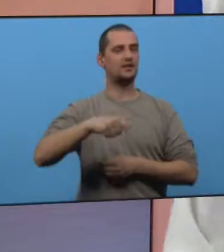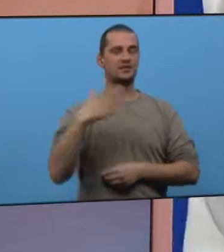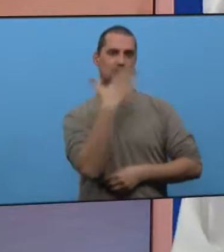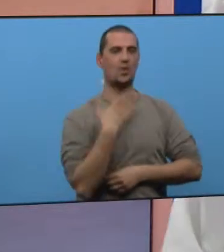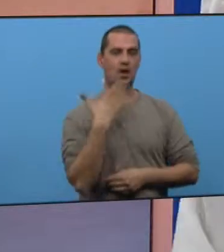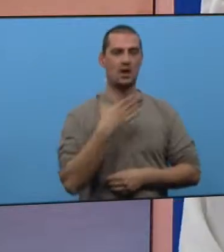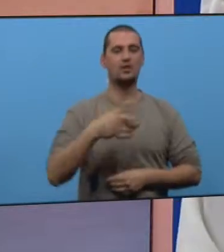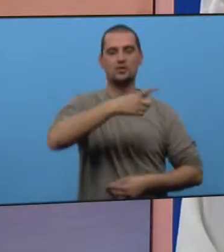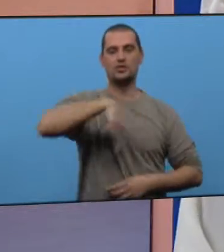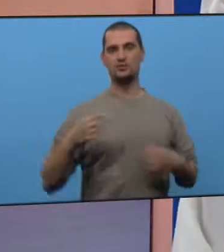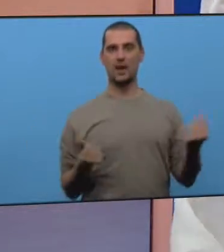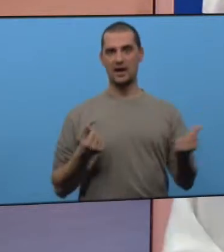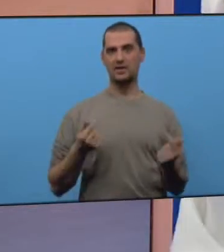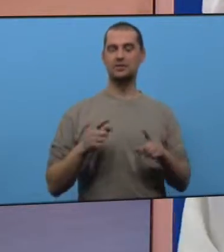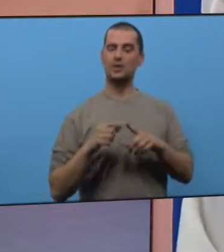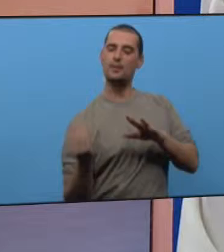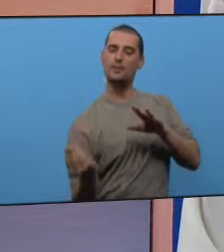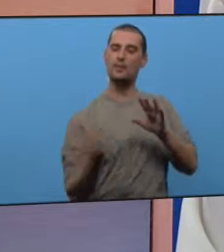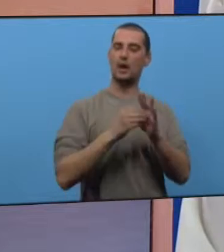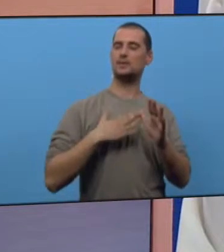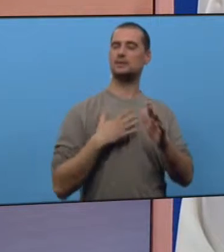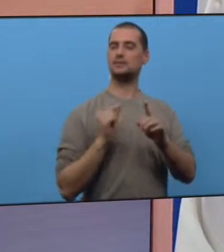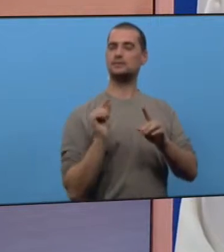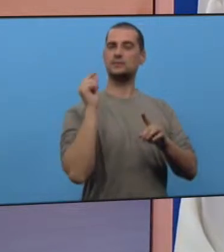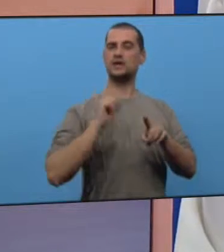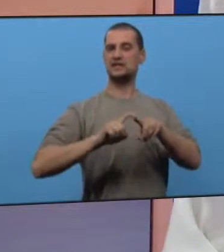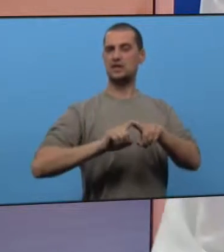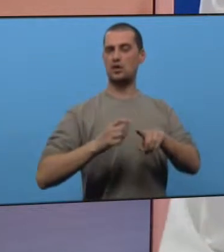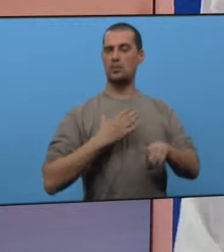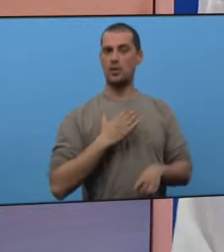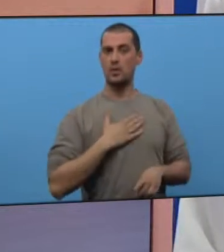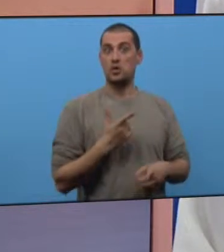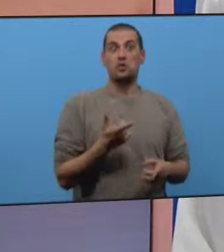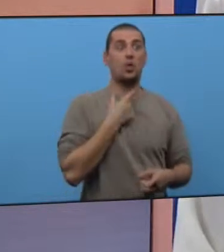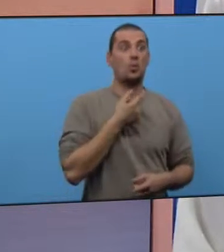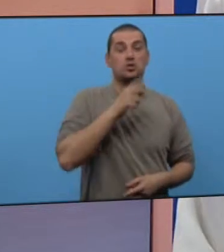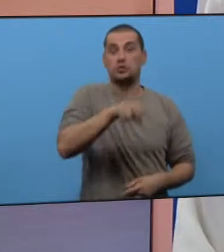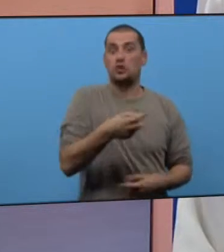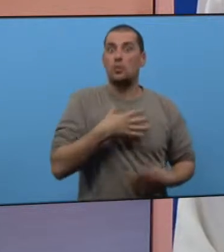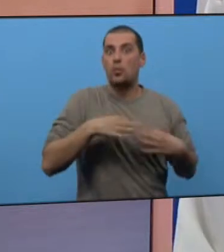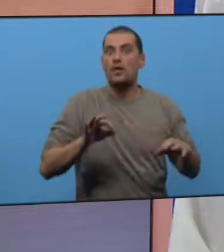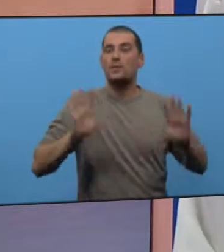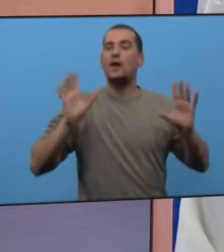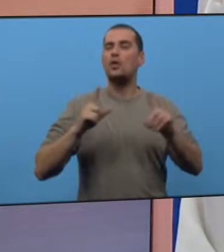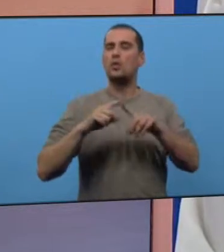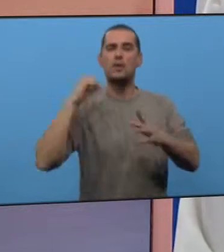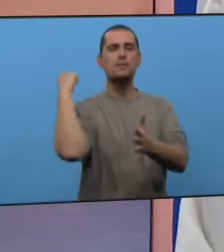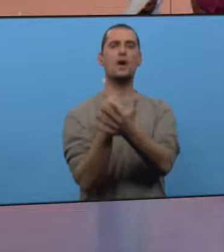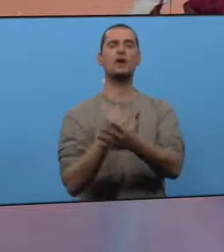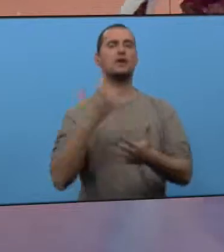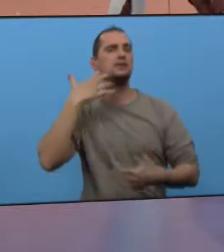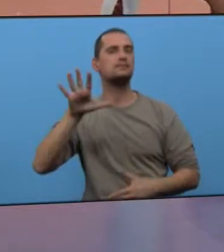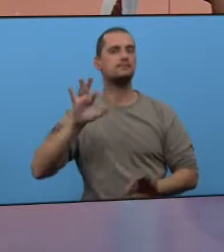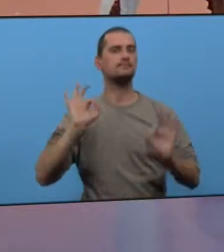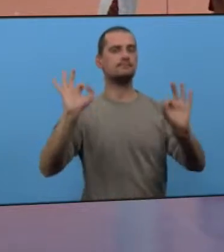e nos nosos bailes. Poñerles o noso punto para que ou gustan ou non, pero levan o noso estilo propio.